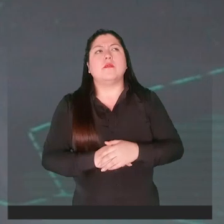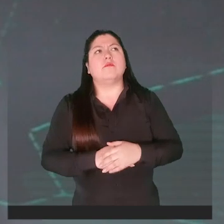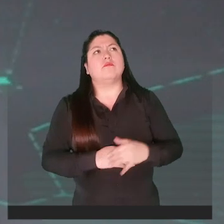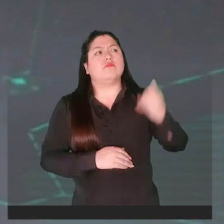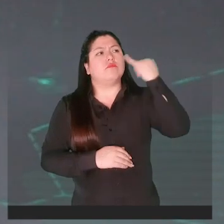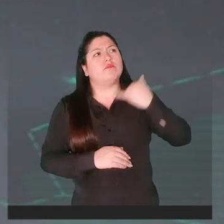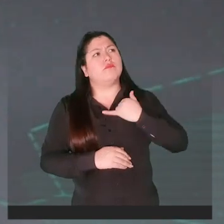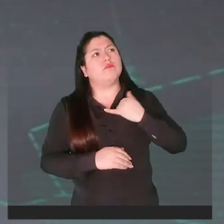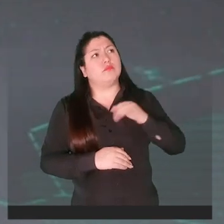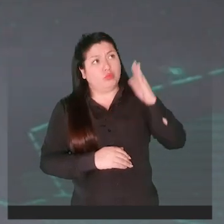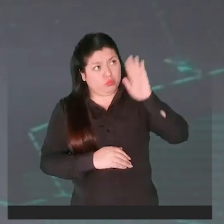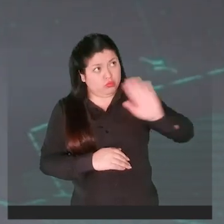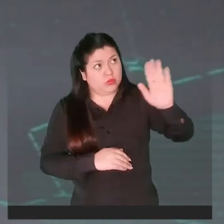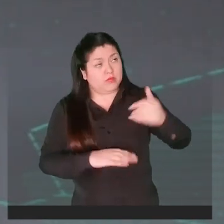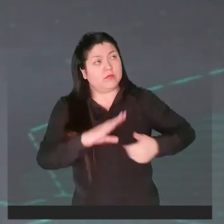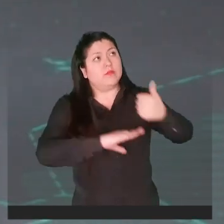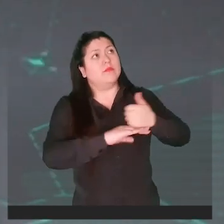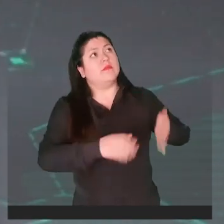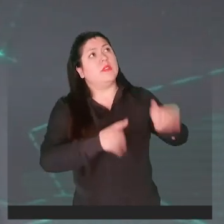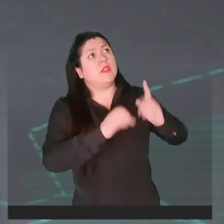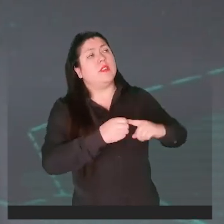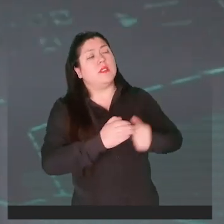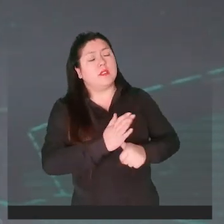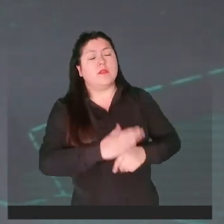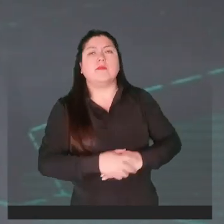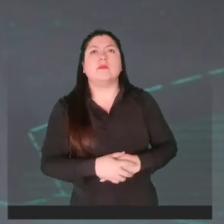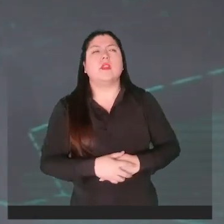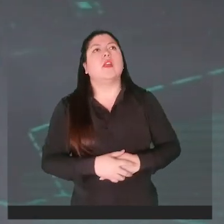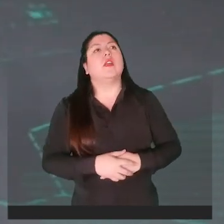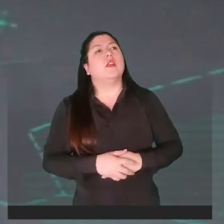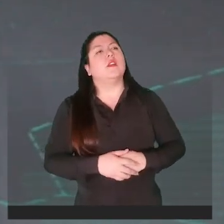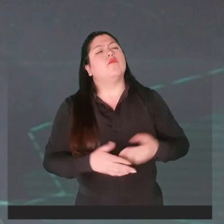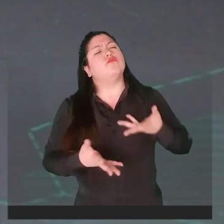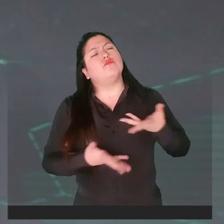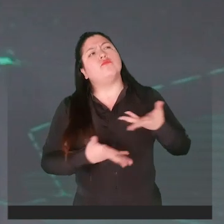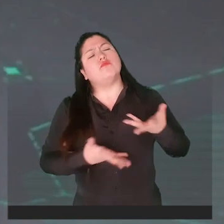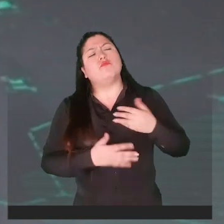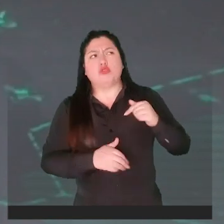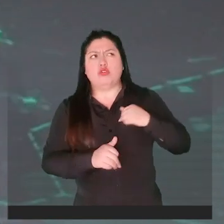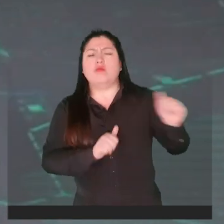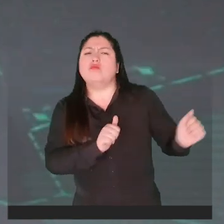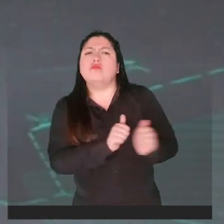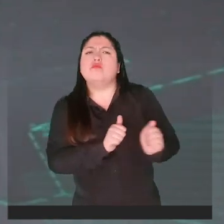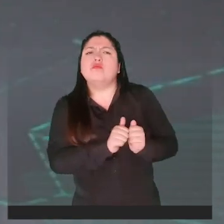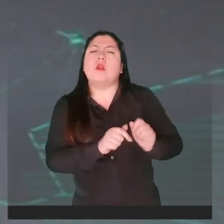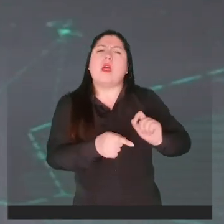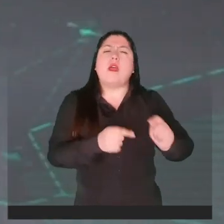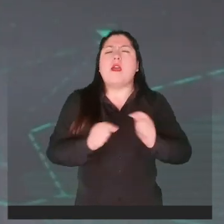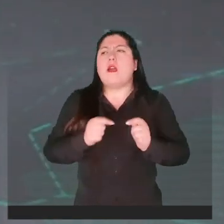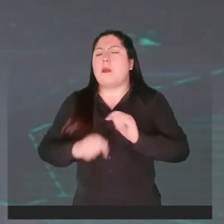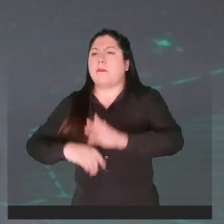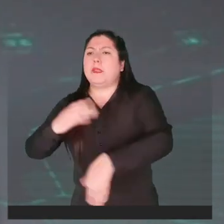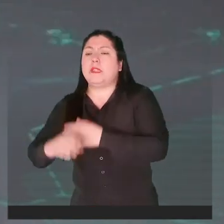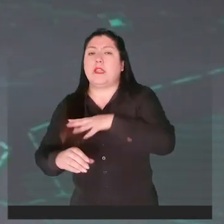llamado de parte suya, registrador, y después de haber acompañado las discusiones por parte del gobierno y el Ministerio